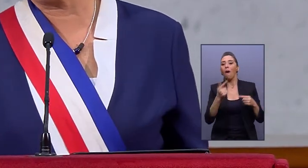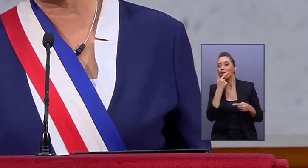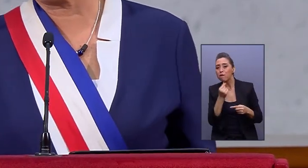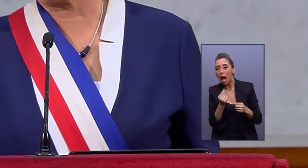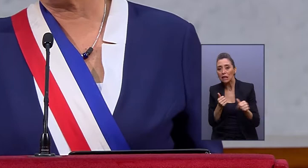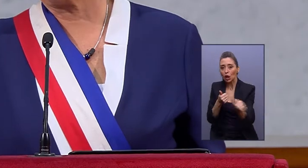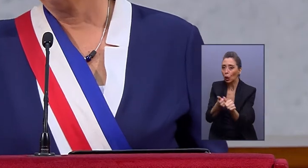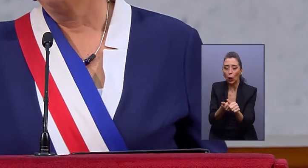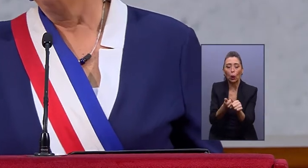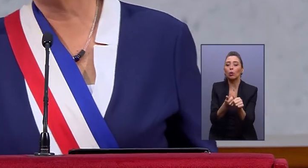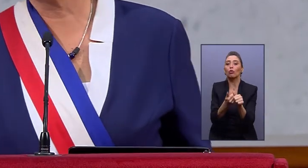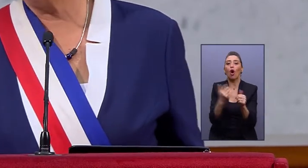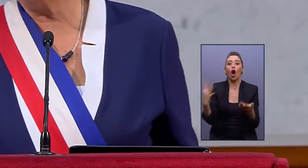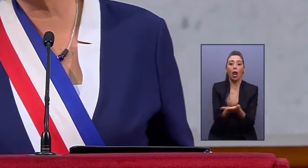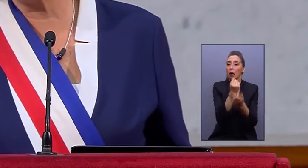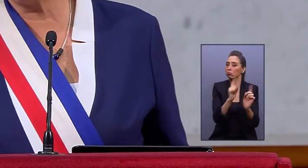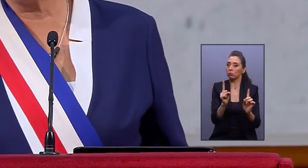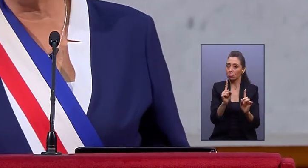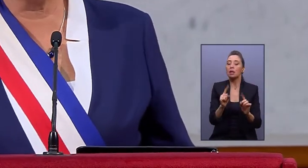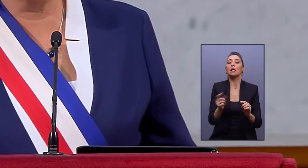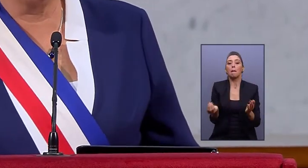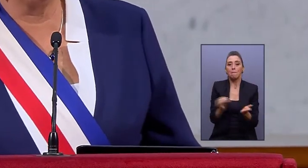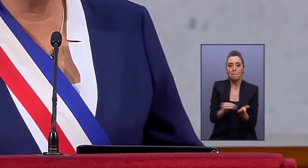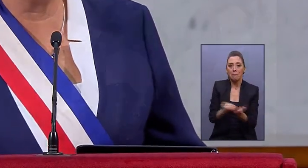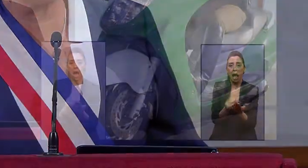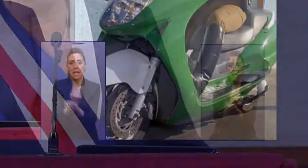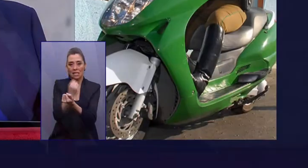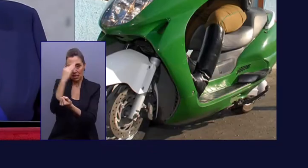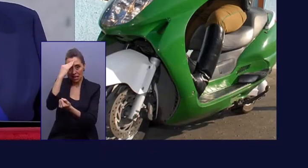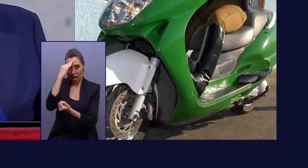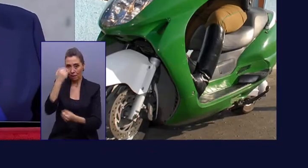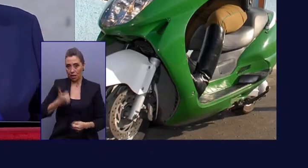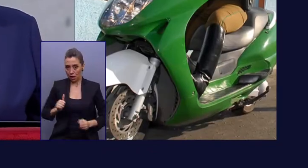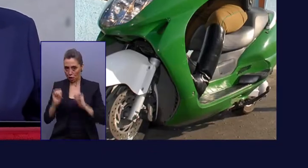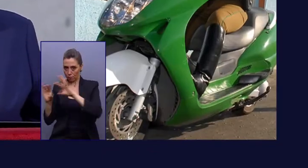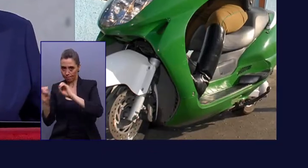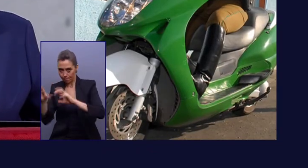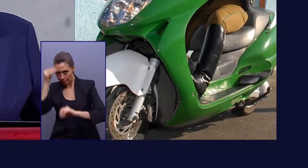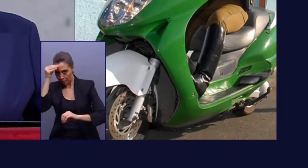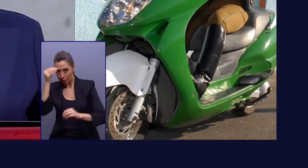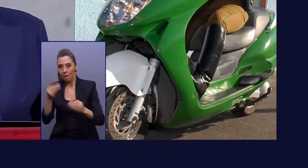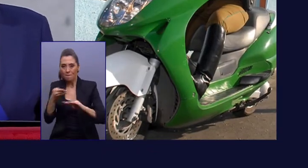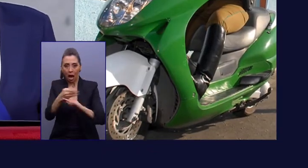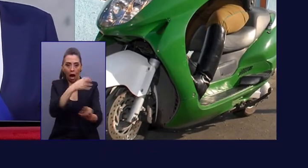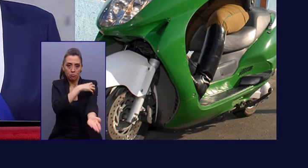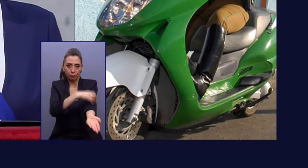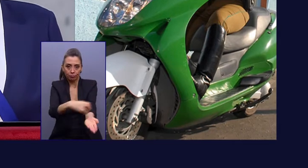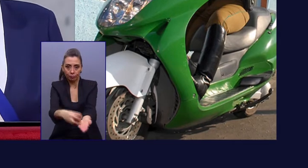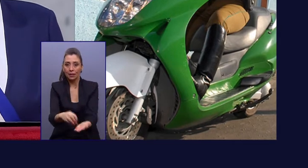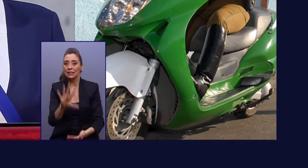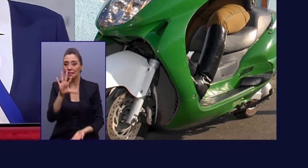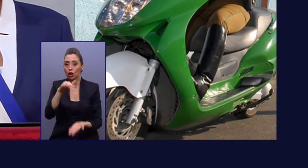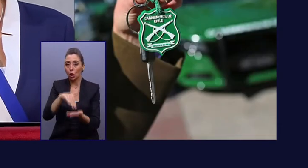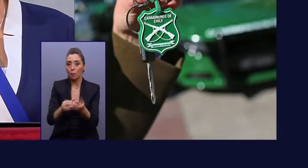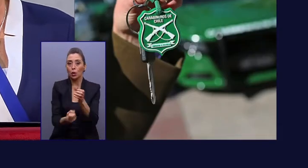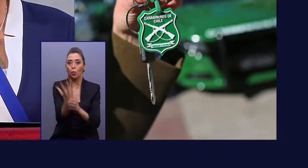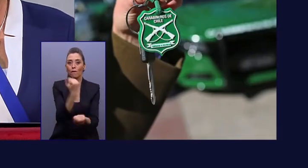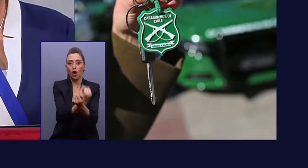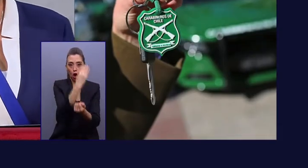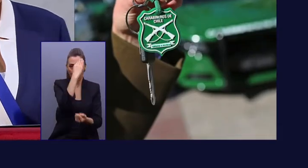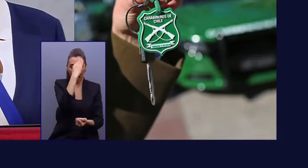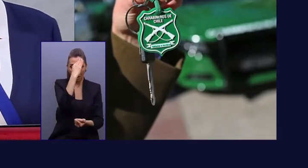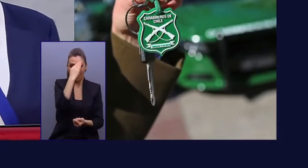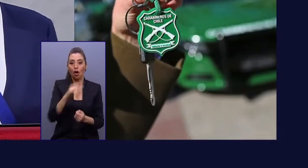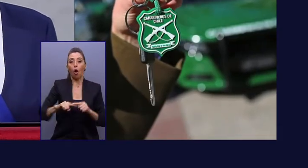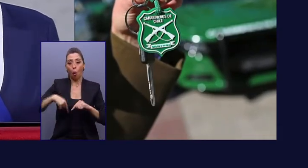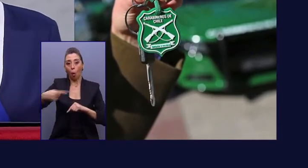recetas milagrosas. Formamos y sumamos más carabineros y policías donde se necesitan. Hemos incorporado casi 5.000 nuevos carabineros y